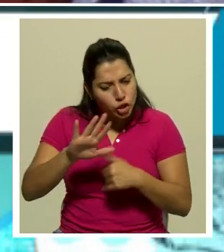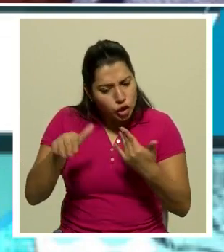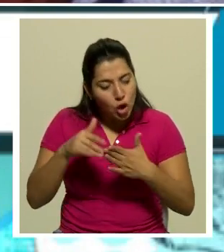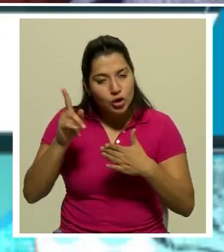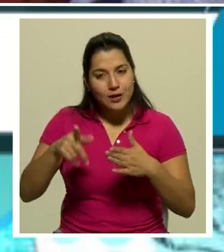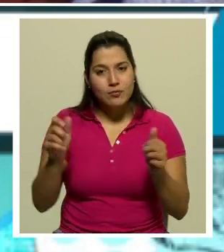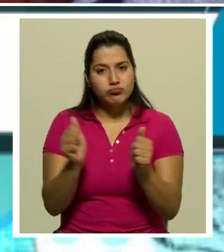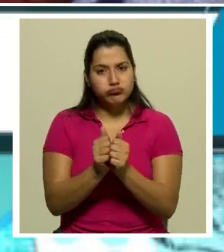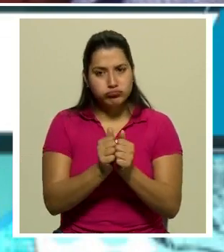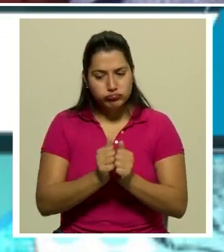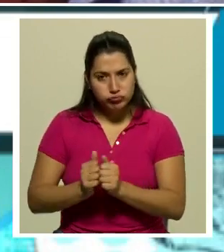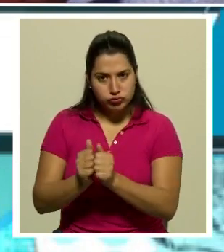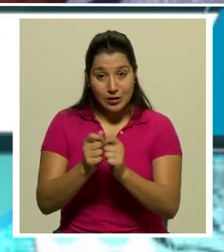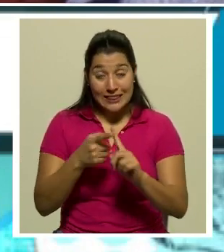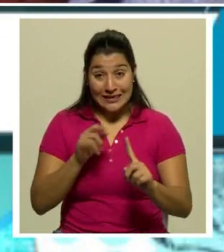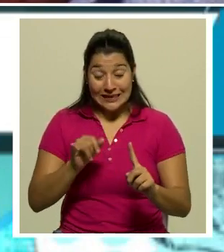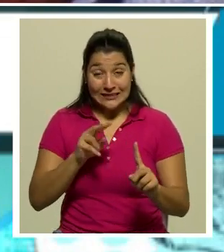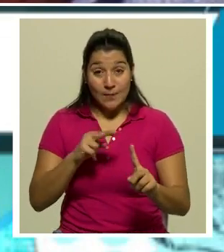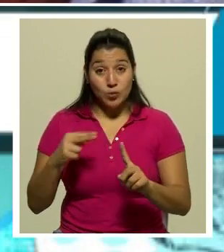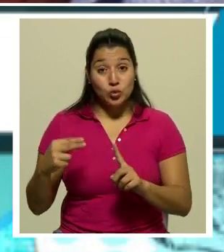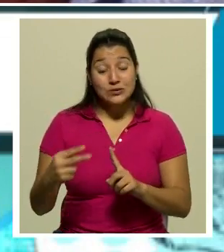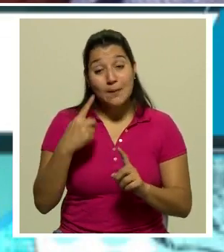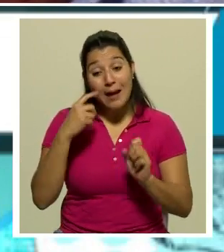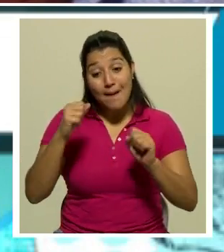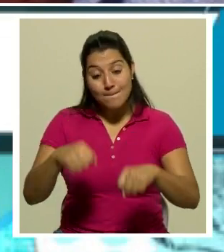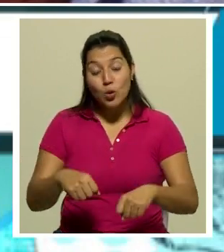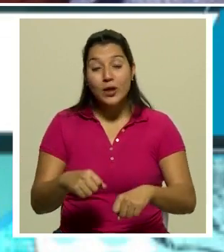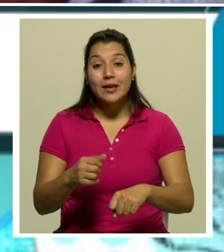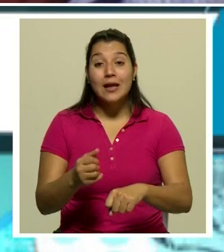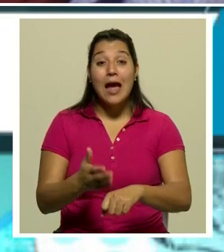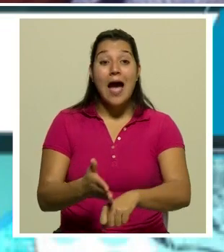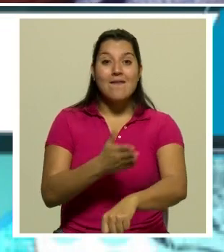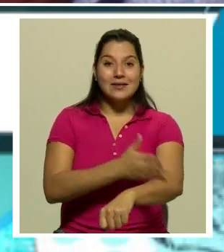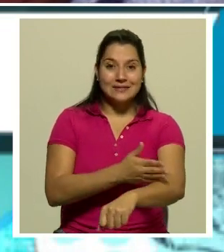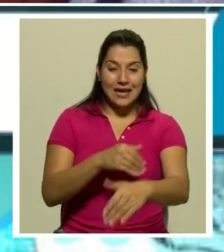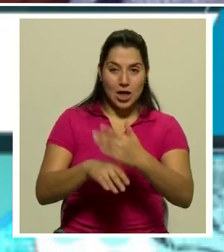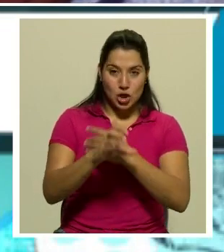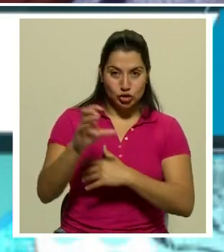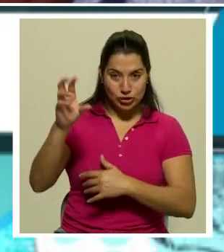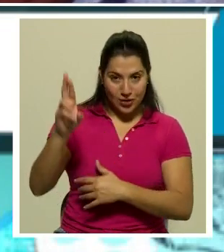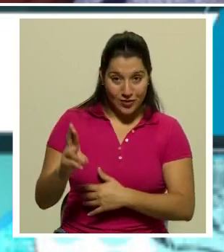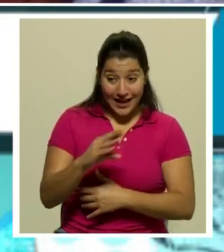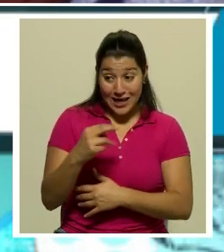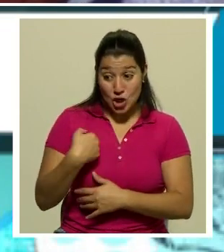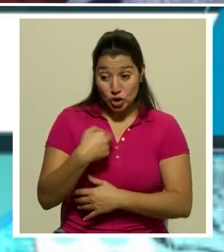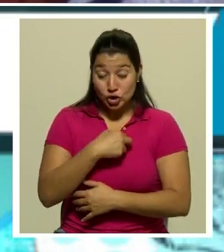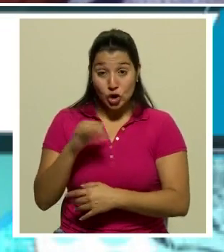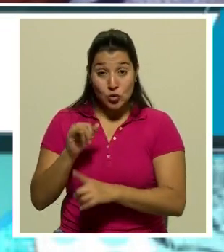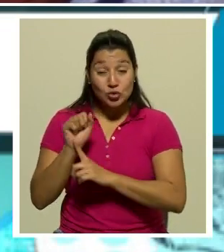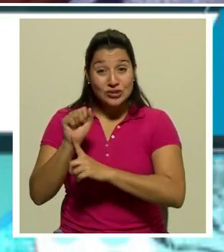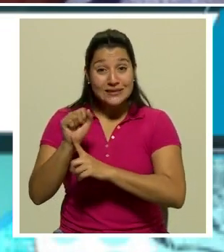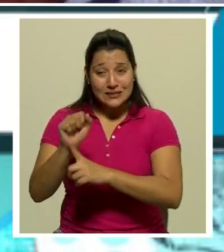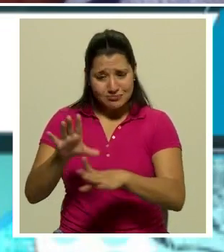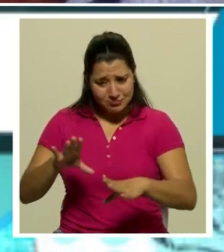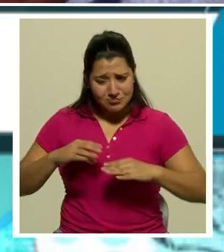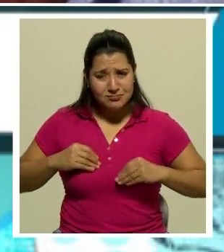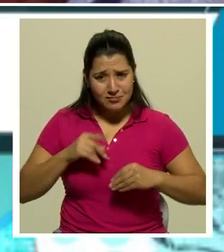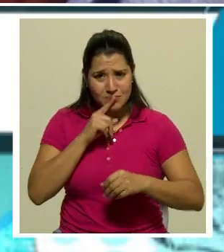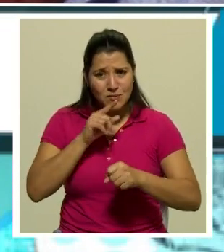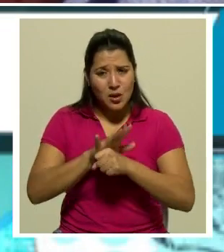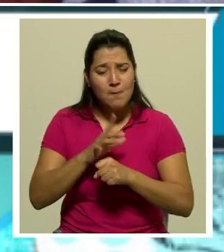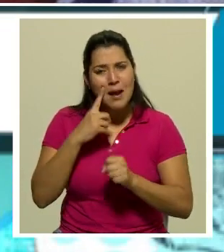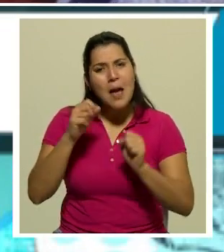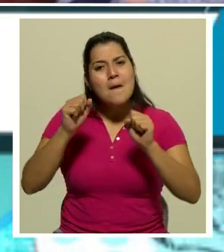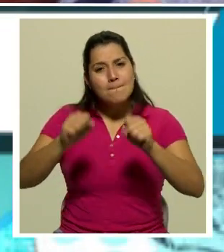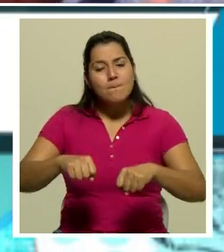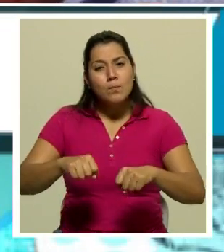todas en este sentido para sacar a Costa Rica adelante, y nosotros como Confederación asumimos el compromiso desde